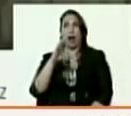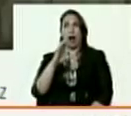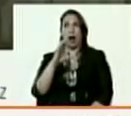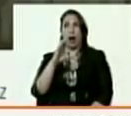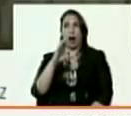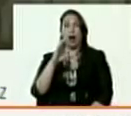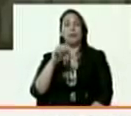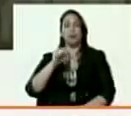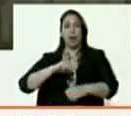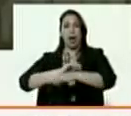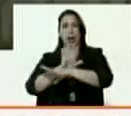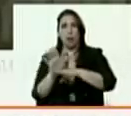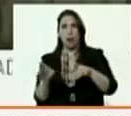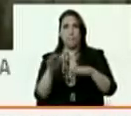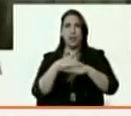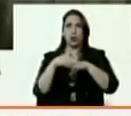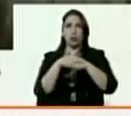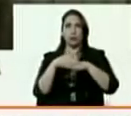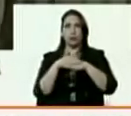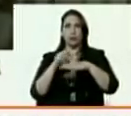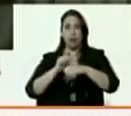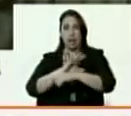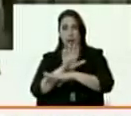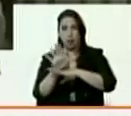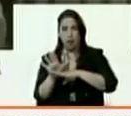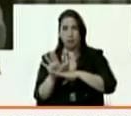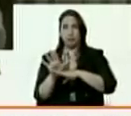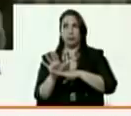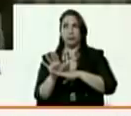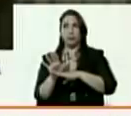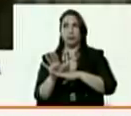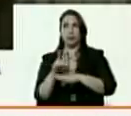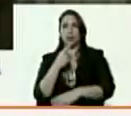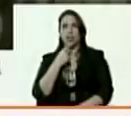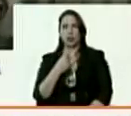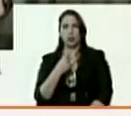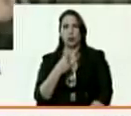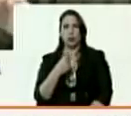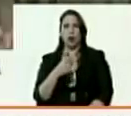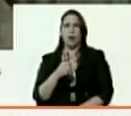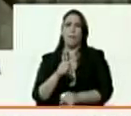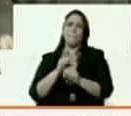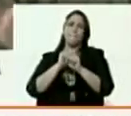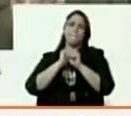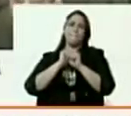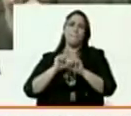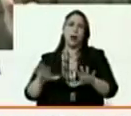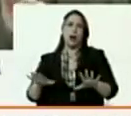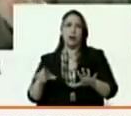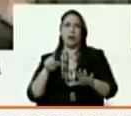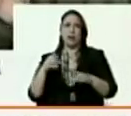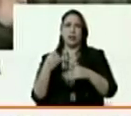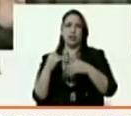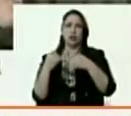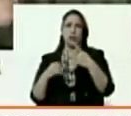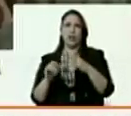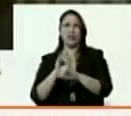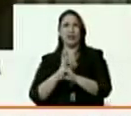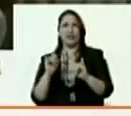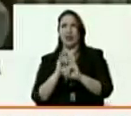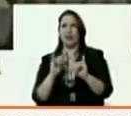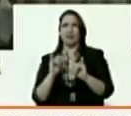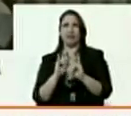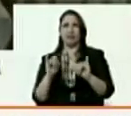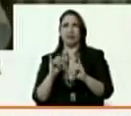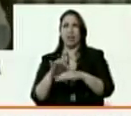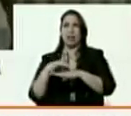del ALBA, bueno, dijeron: suficiente, basta ya de este instrumento anacrónico que ya